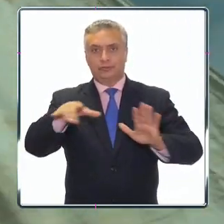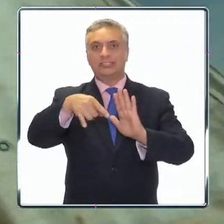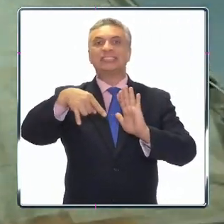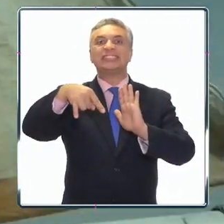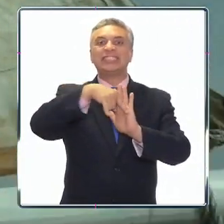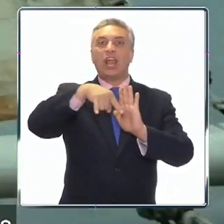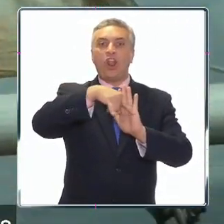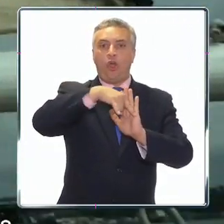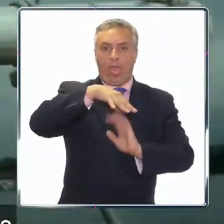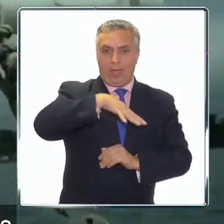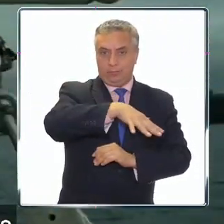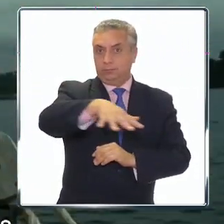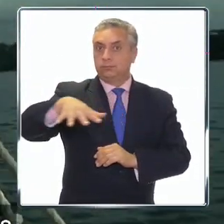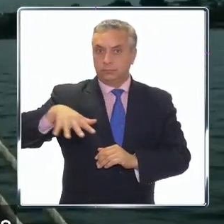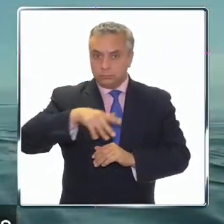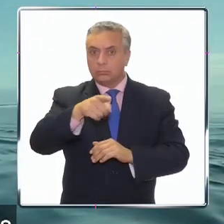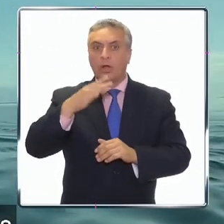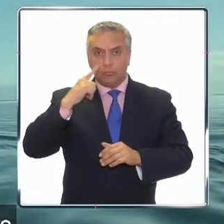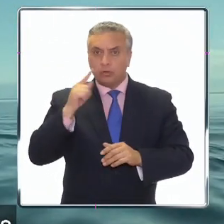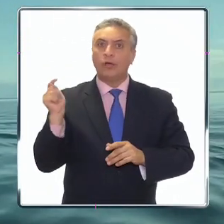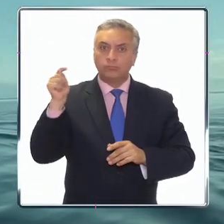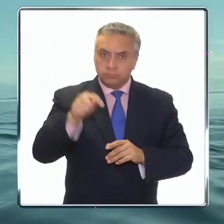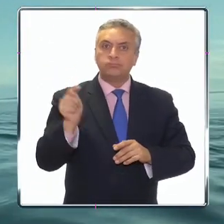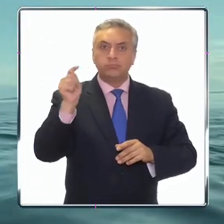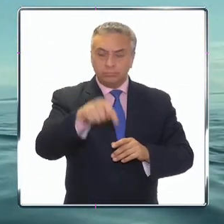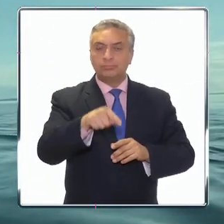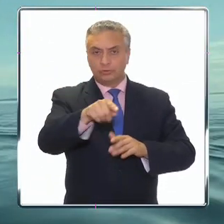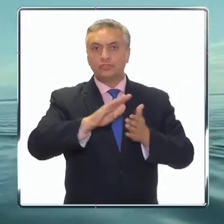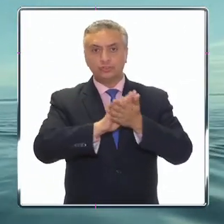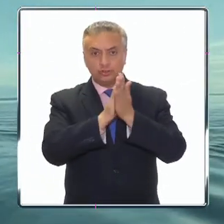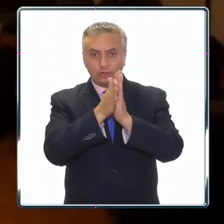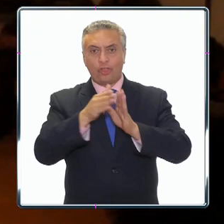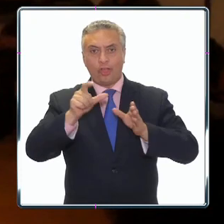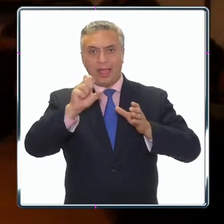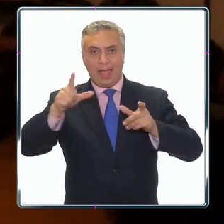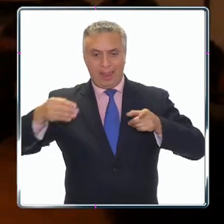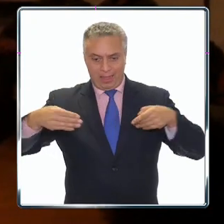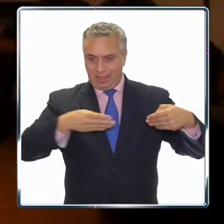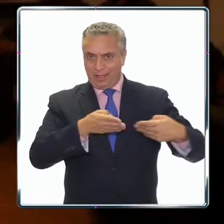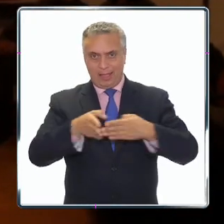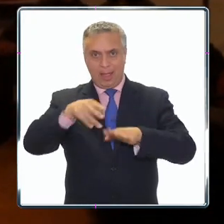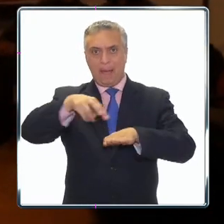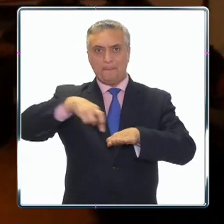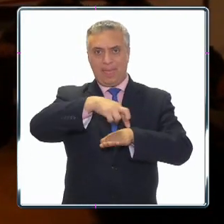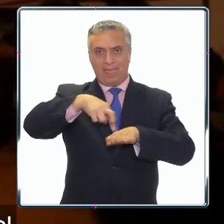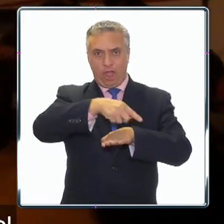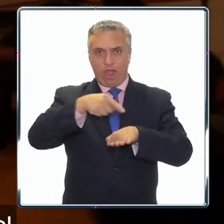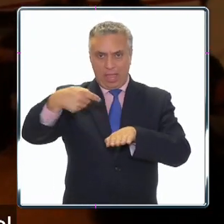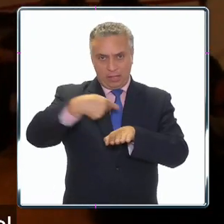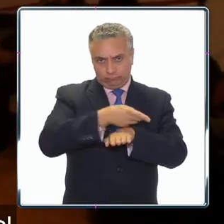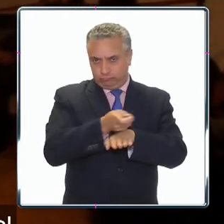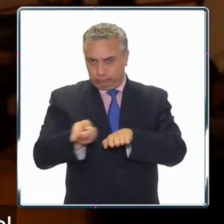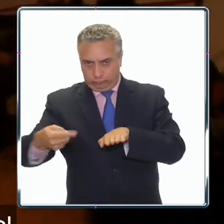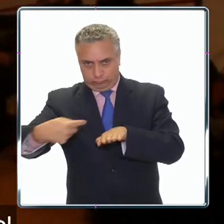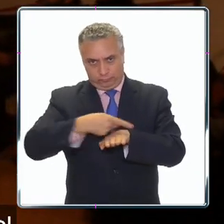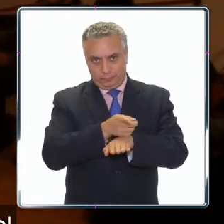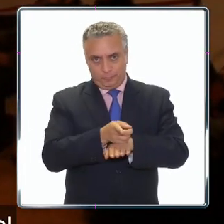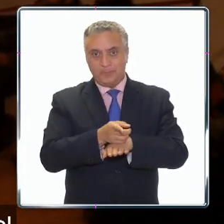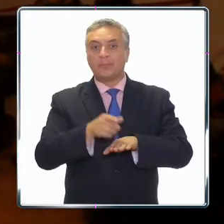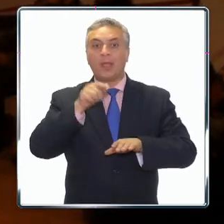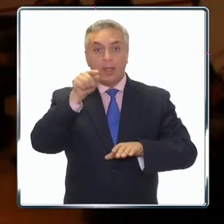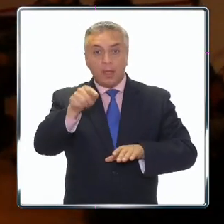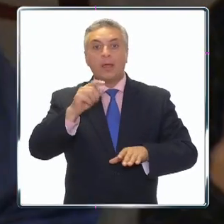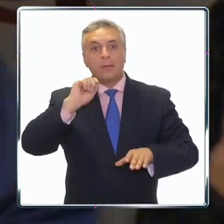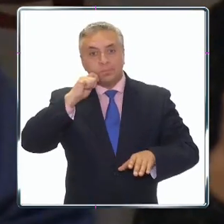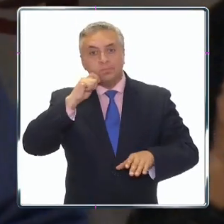Chiloé, llegando a tener presencia en los canales australes de la Patagonia. Desde la organización se valoró principalmente lo que fue la presencia